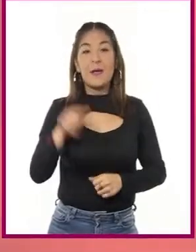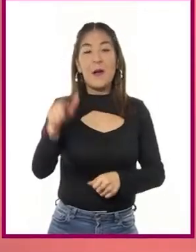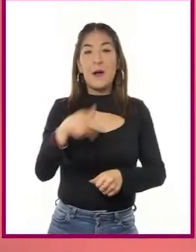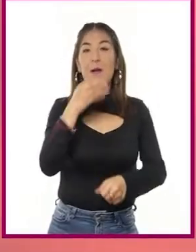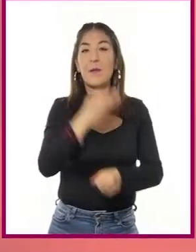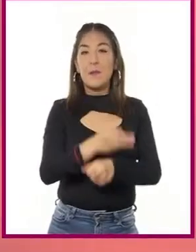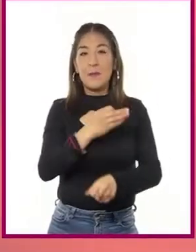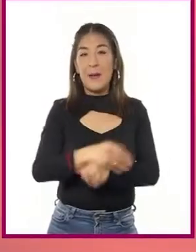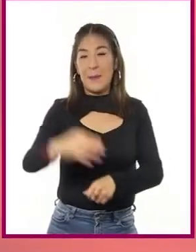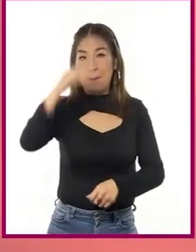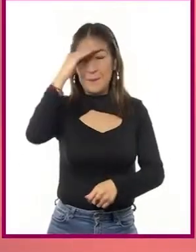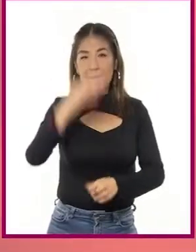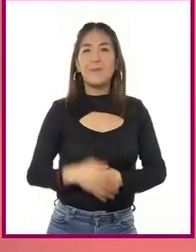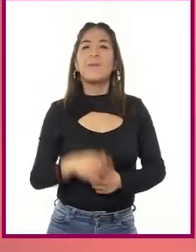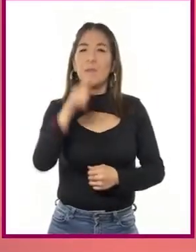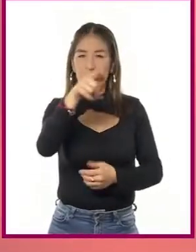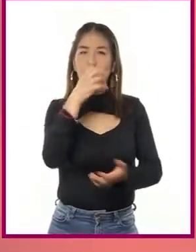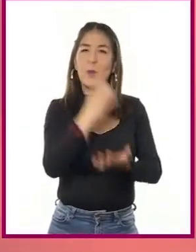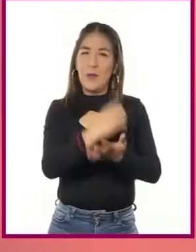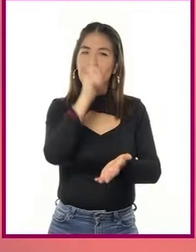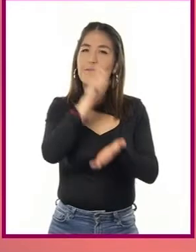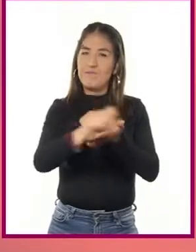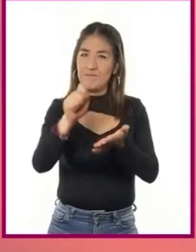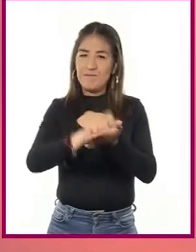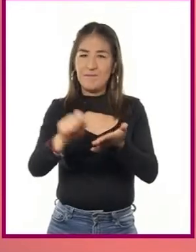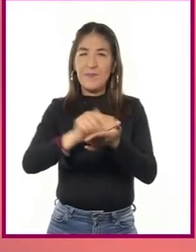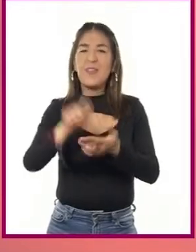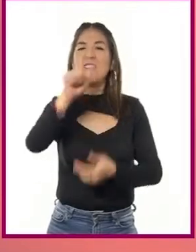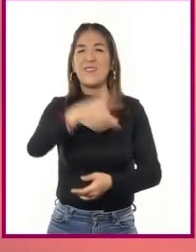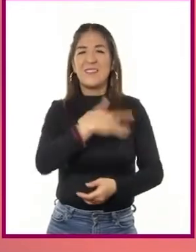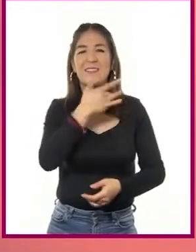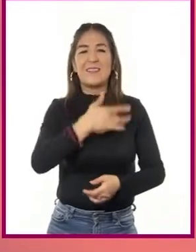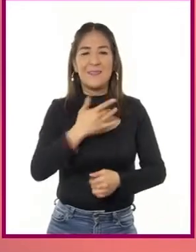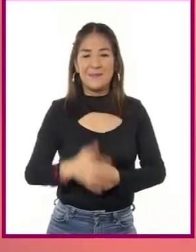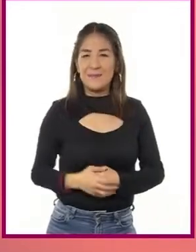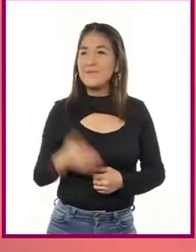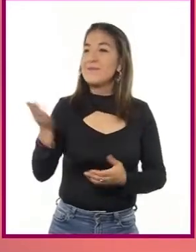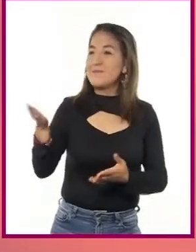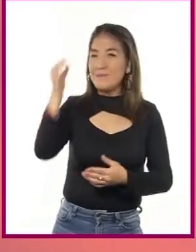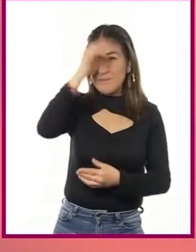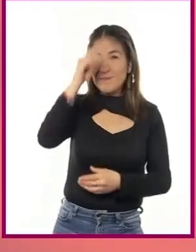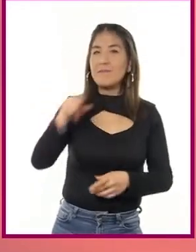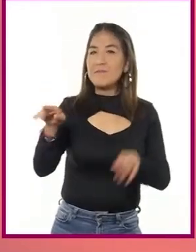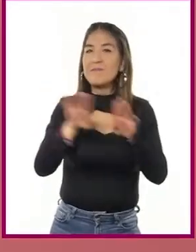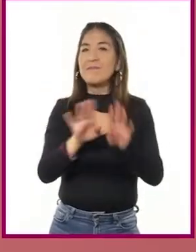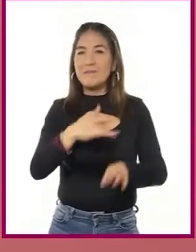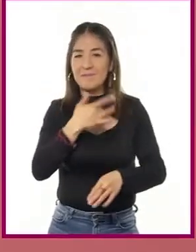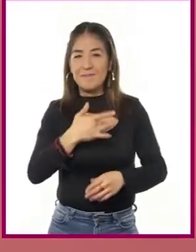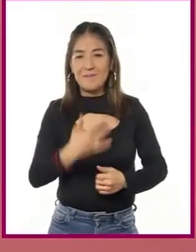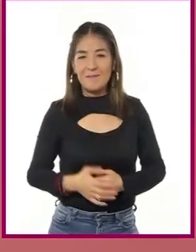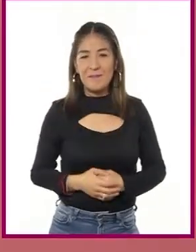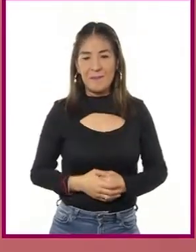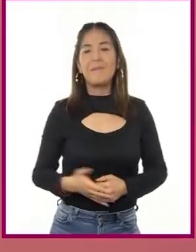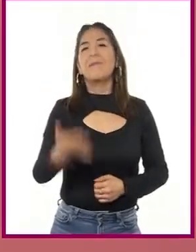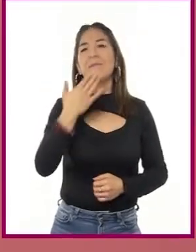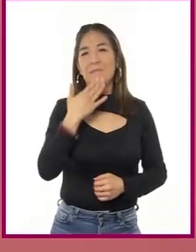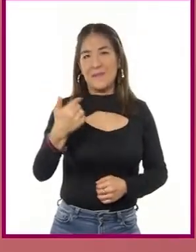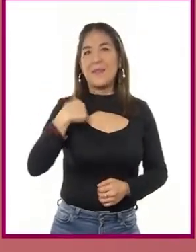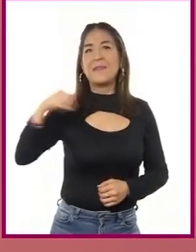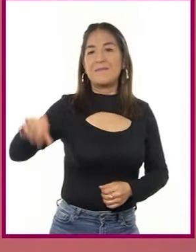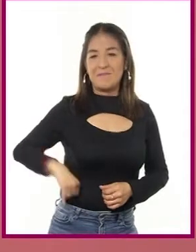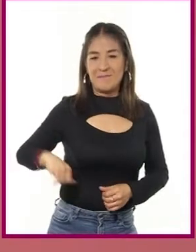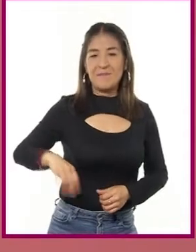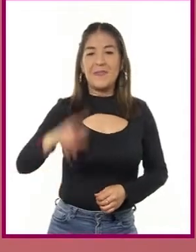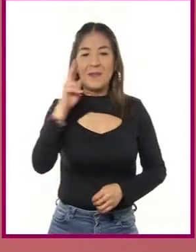reflexión, regístrenla en su cuaderno. ¿Qué te pareció la reflexión? ¿Cómo te sentiste? Me pareció muy